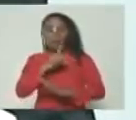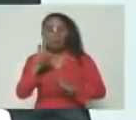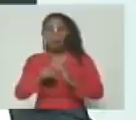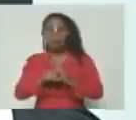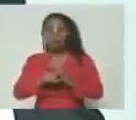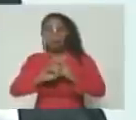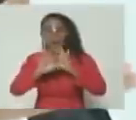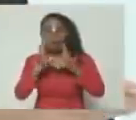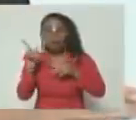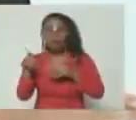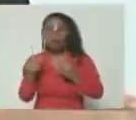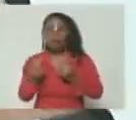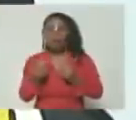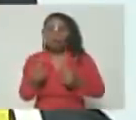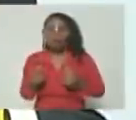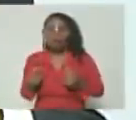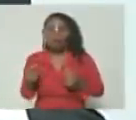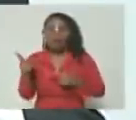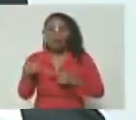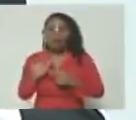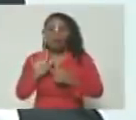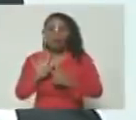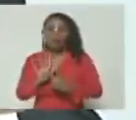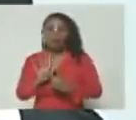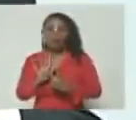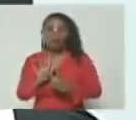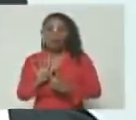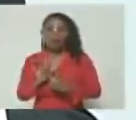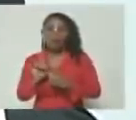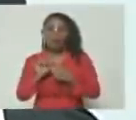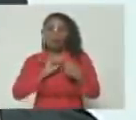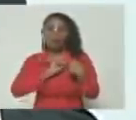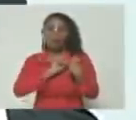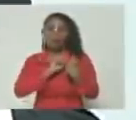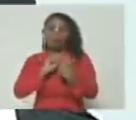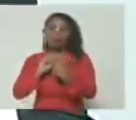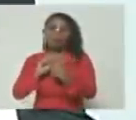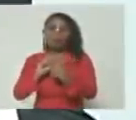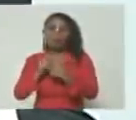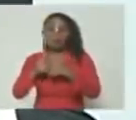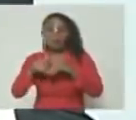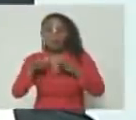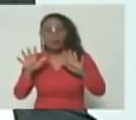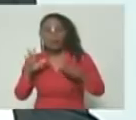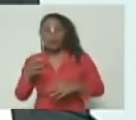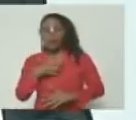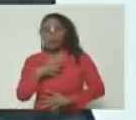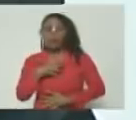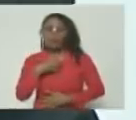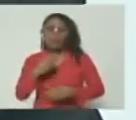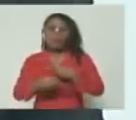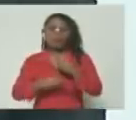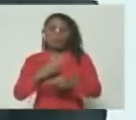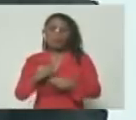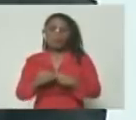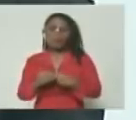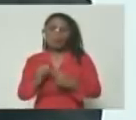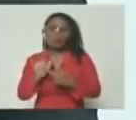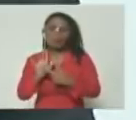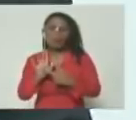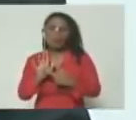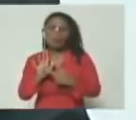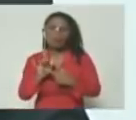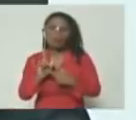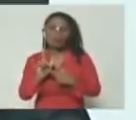lo reactivamos? Recientemente planteamos un debate, lamentablemente no lo pudimos dar, la agudización de la